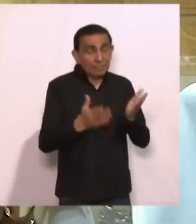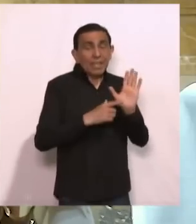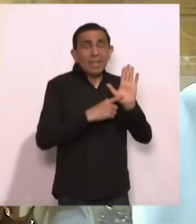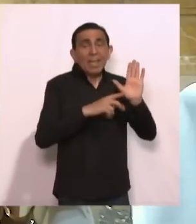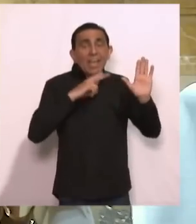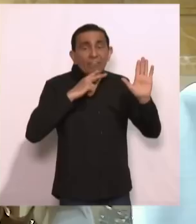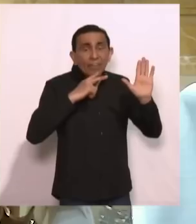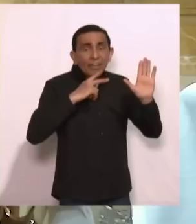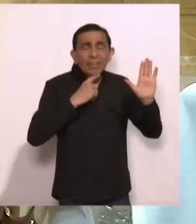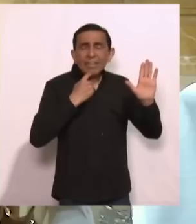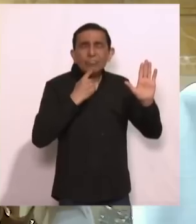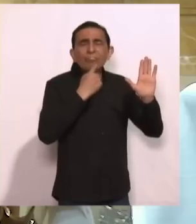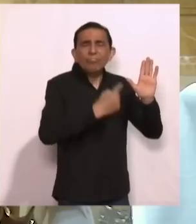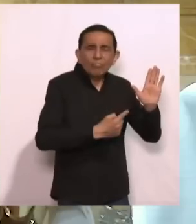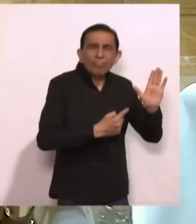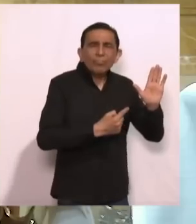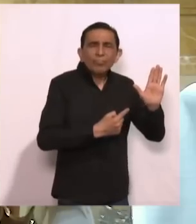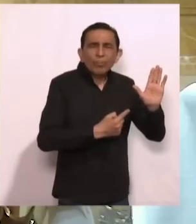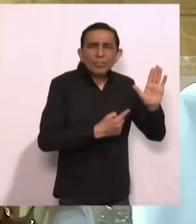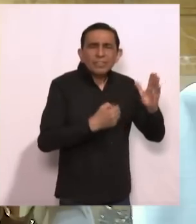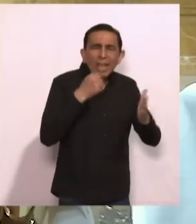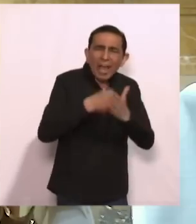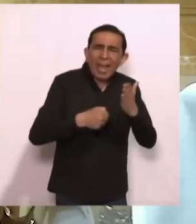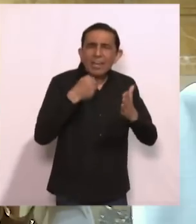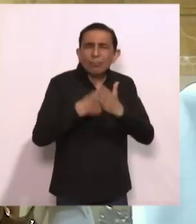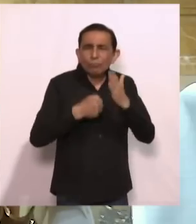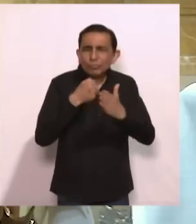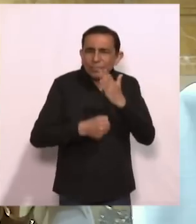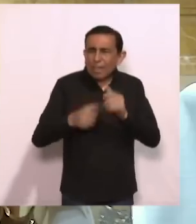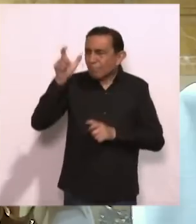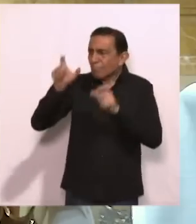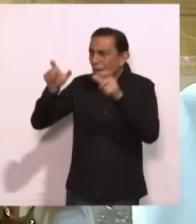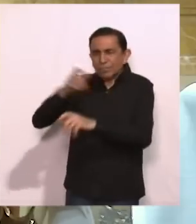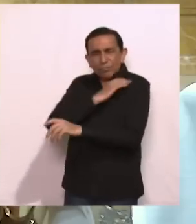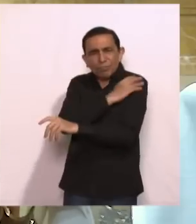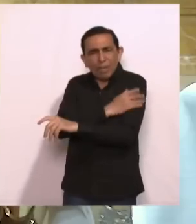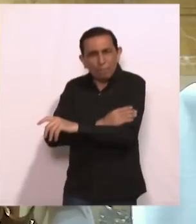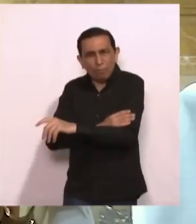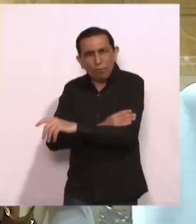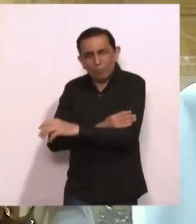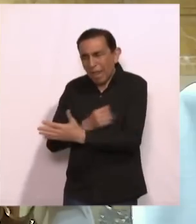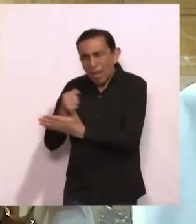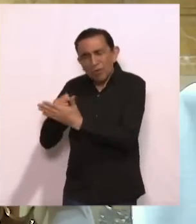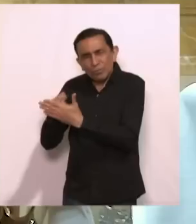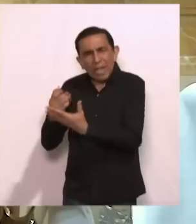Jesús a luchar por la causa también de los más pobres, para que estas